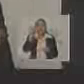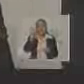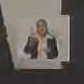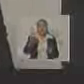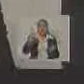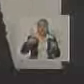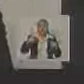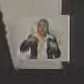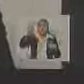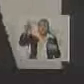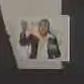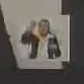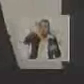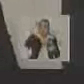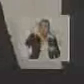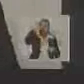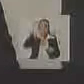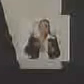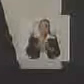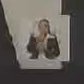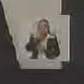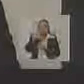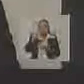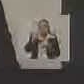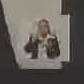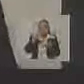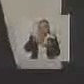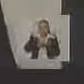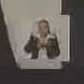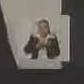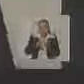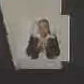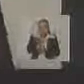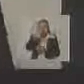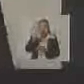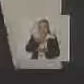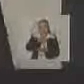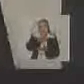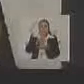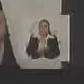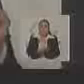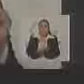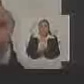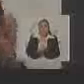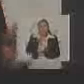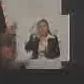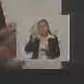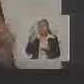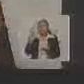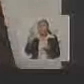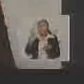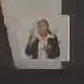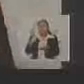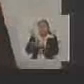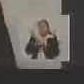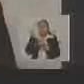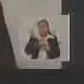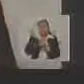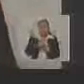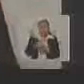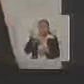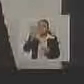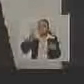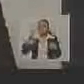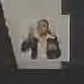la elaboración y en la implementación de políticas públicas. Eso lo he hecho como funcionario en el gobierno de la ciudad, en el gobierno